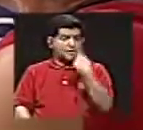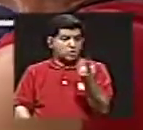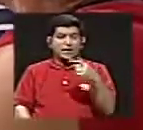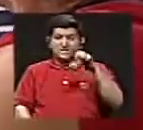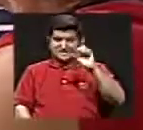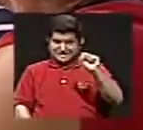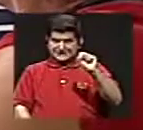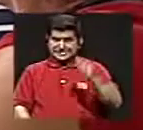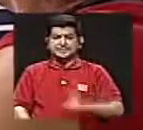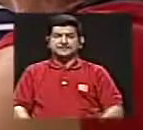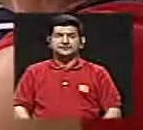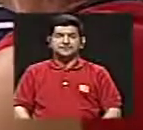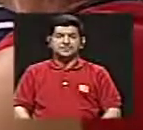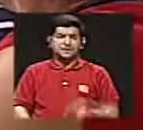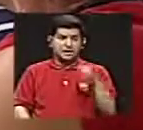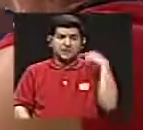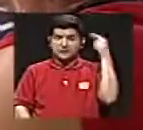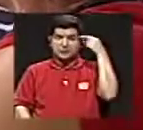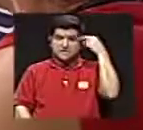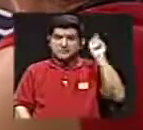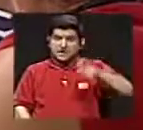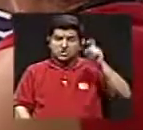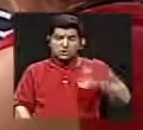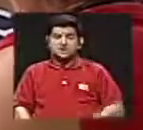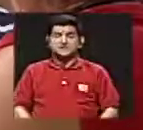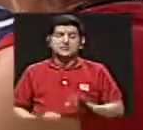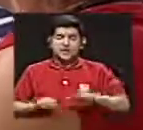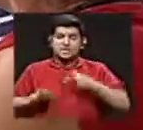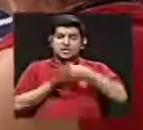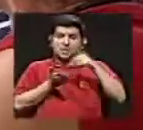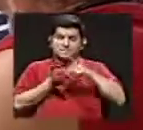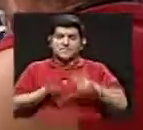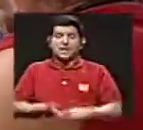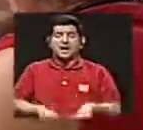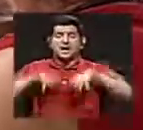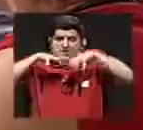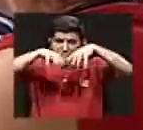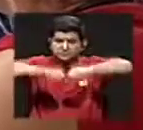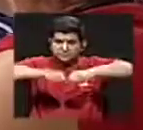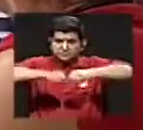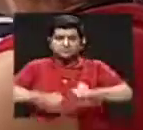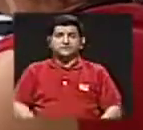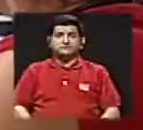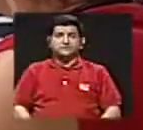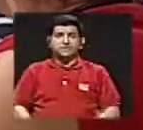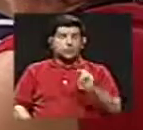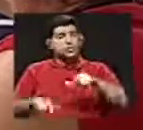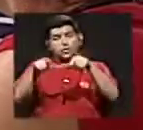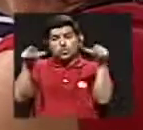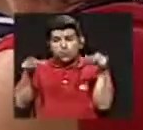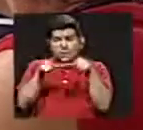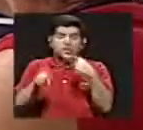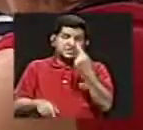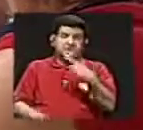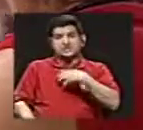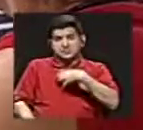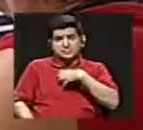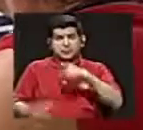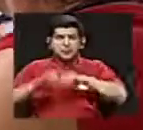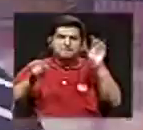Selvin, eso, el Estado tendrá que expropiar si no los terrenos, si dicen que son de ellos,